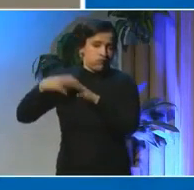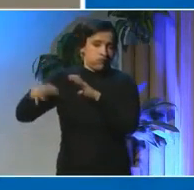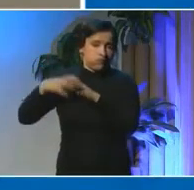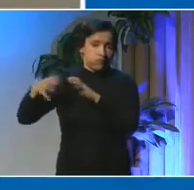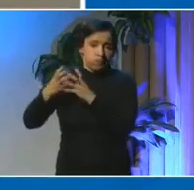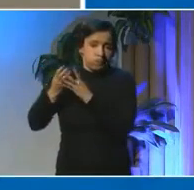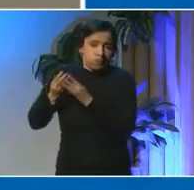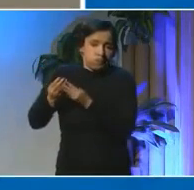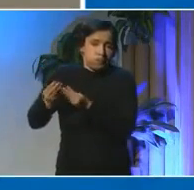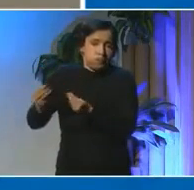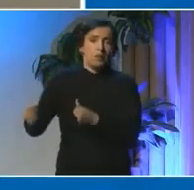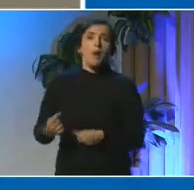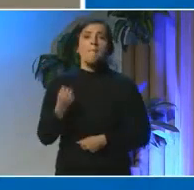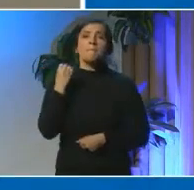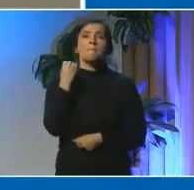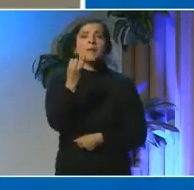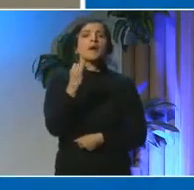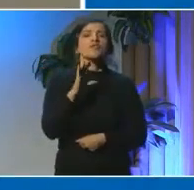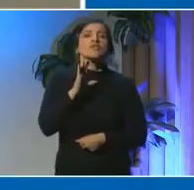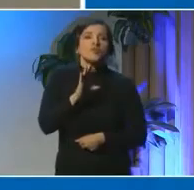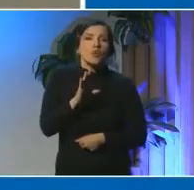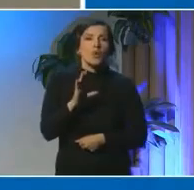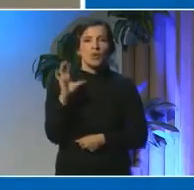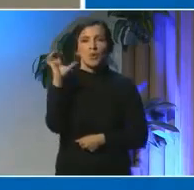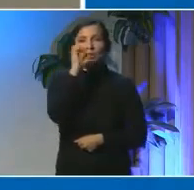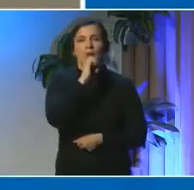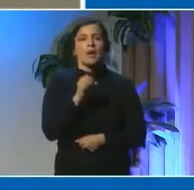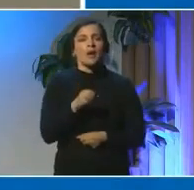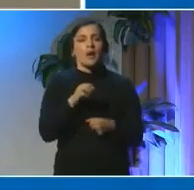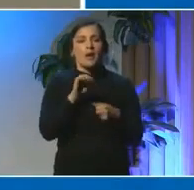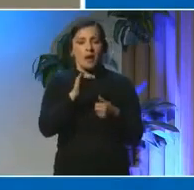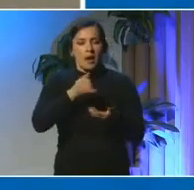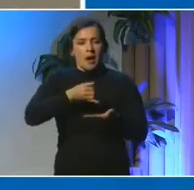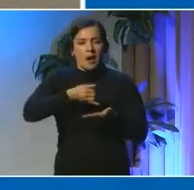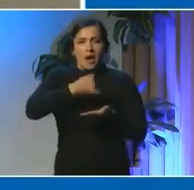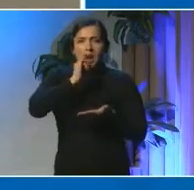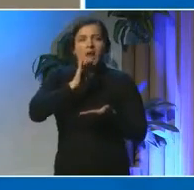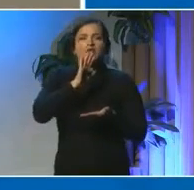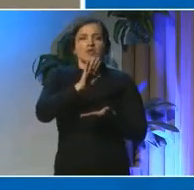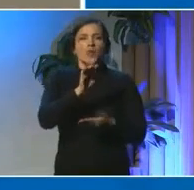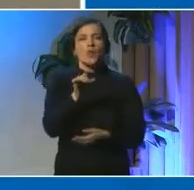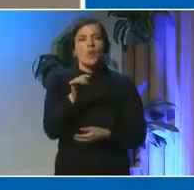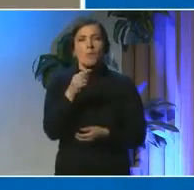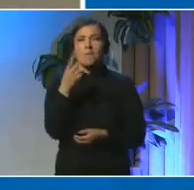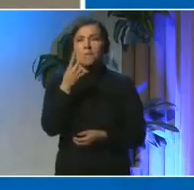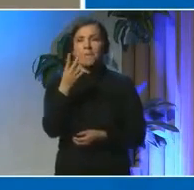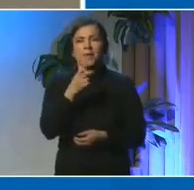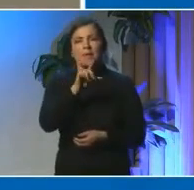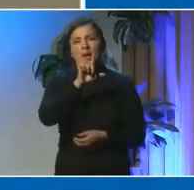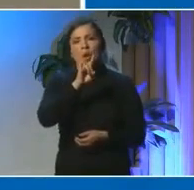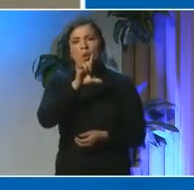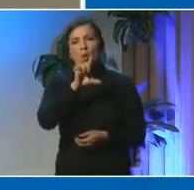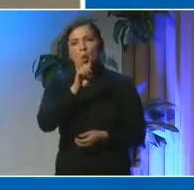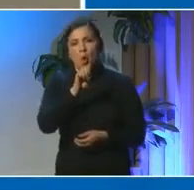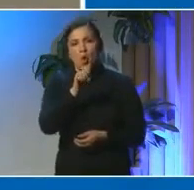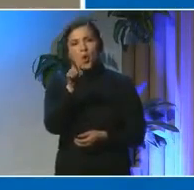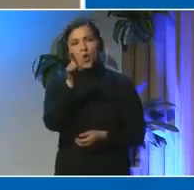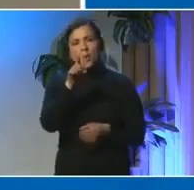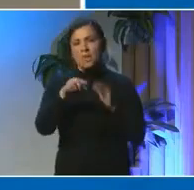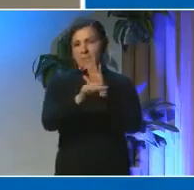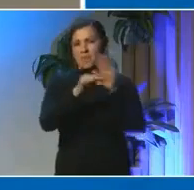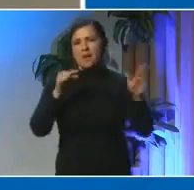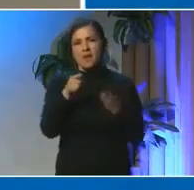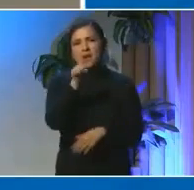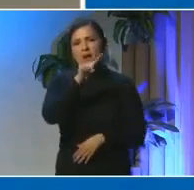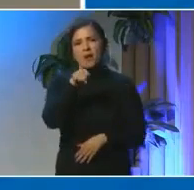único licor que producimos en Colombia es esm mirno fulo que lo hacemos de la mano con la industria de licores de caldas fortaleciendo ese Aliado local eh